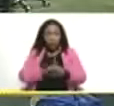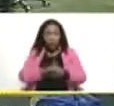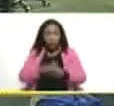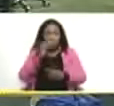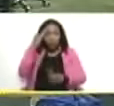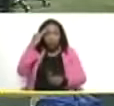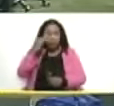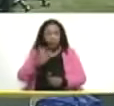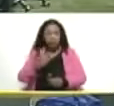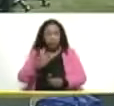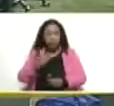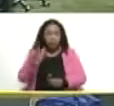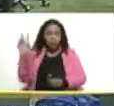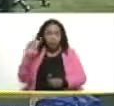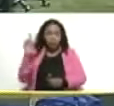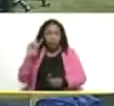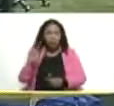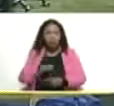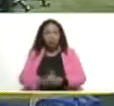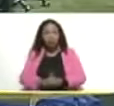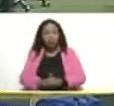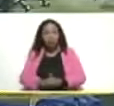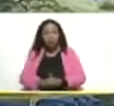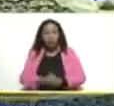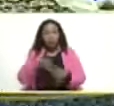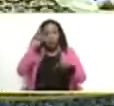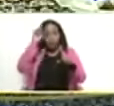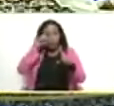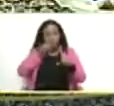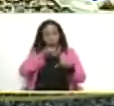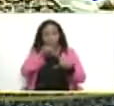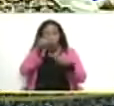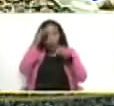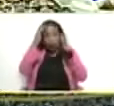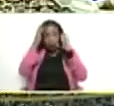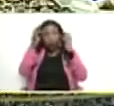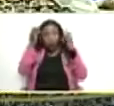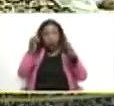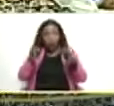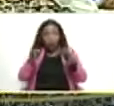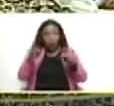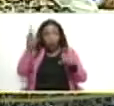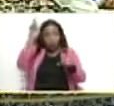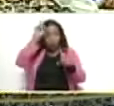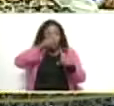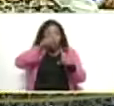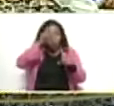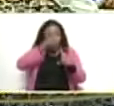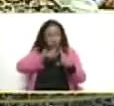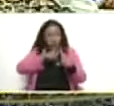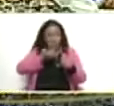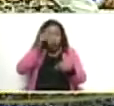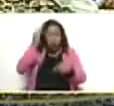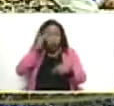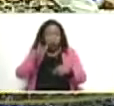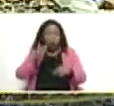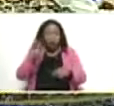militar venezolana. La doctrina, escúchese bien, la doctrina militar venezolana,